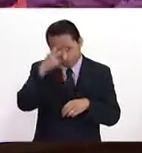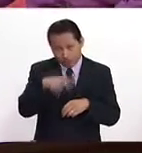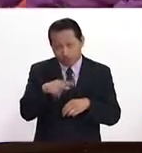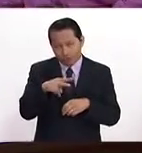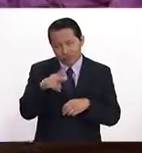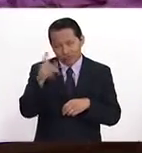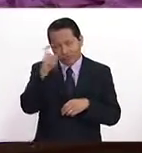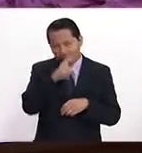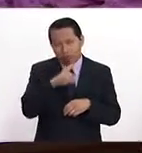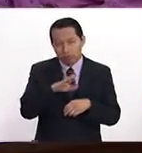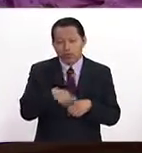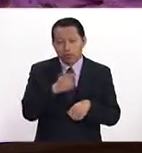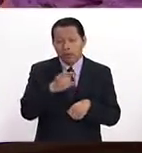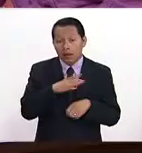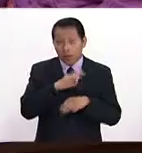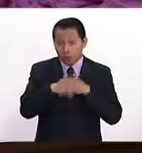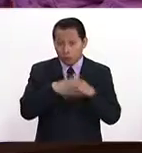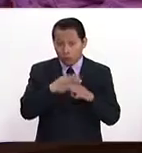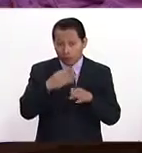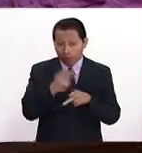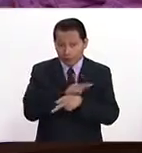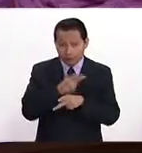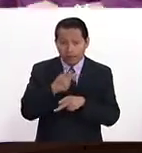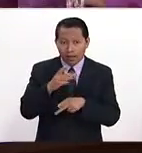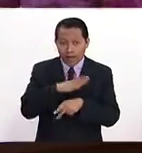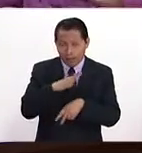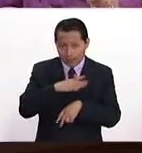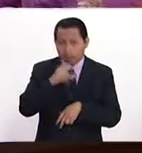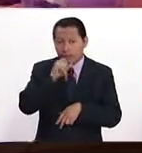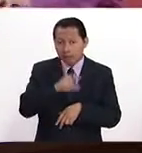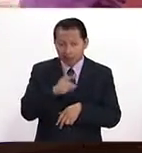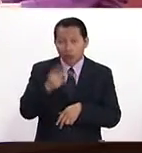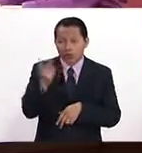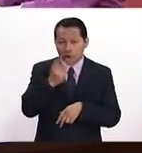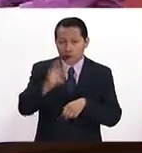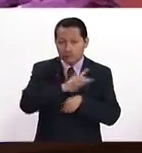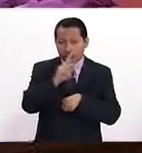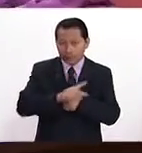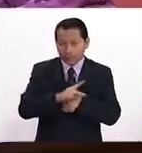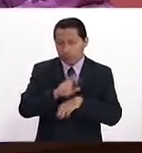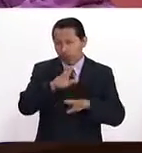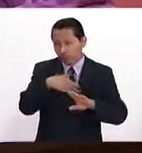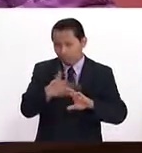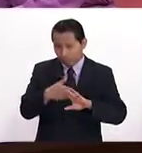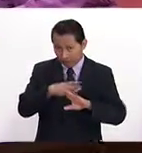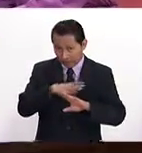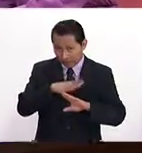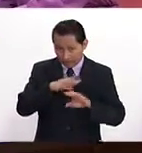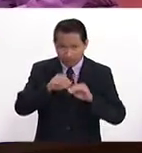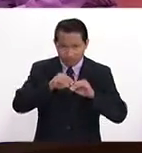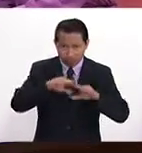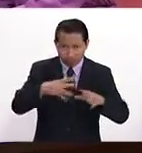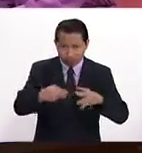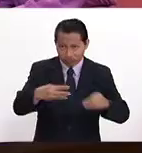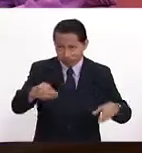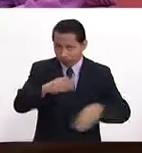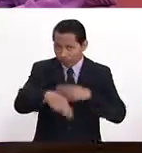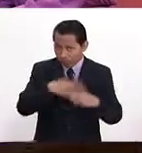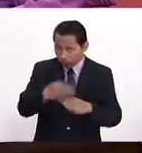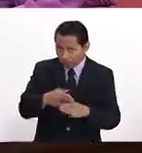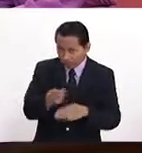tiene implicaciones para el mundo lo que está ocurriendo en este momento entre los dos países? Por supuesto, ciertamente